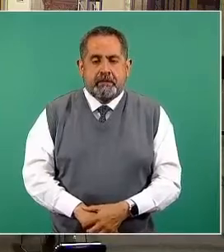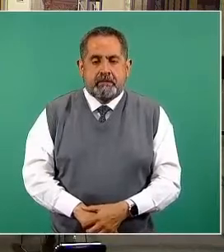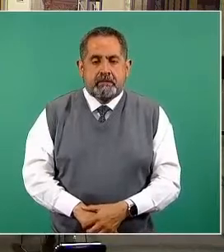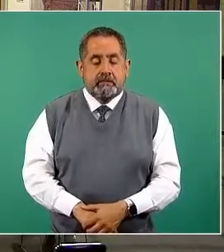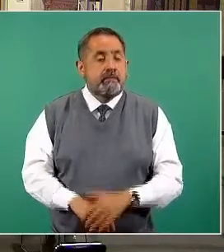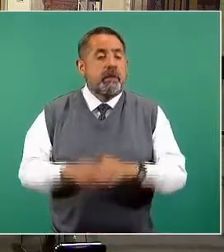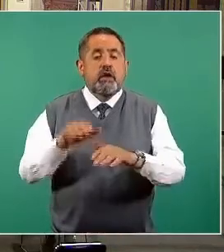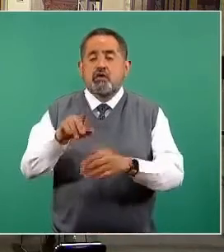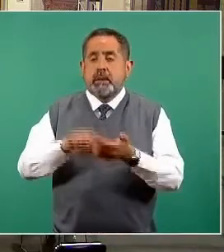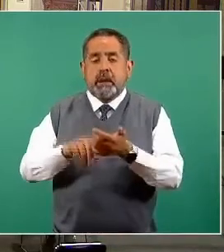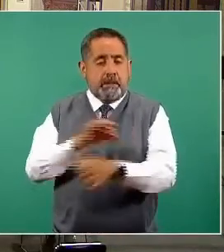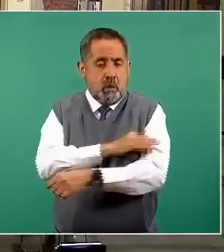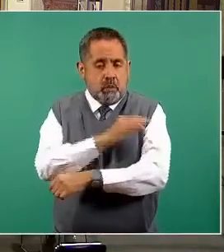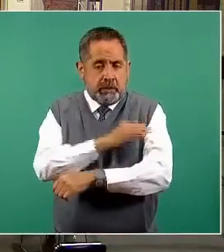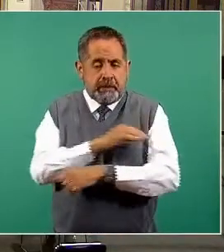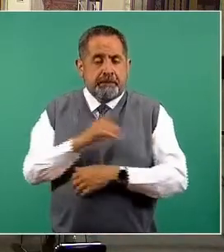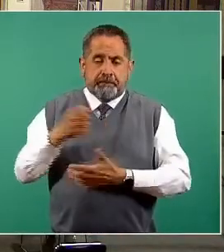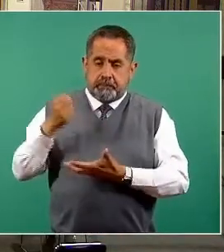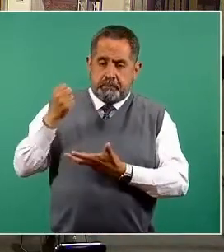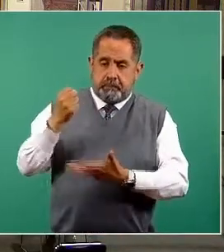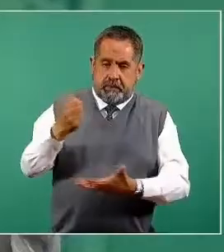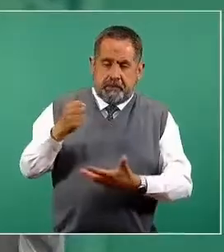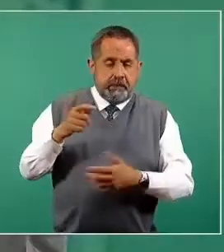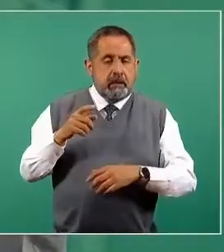Sobre las vacunas, el presupuesto,